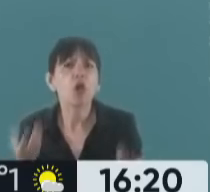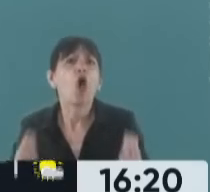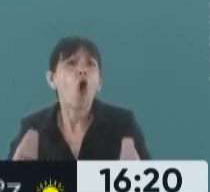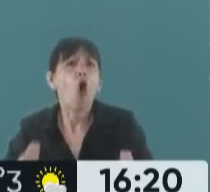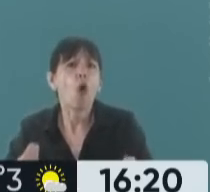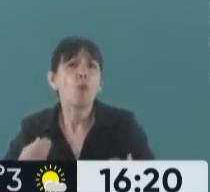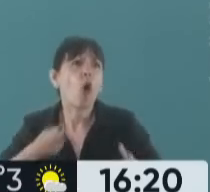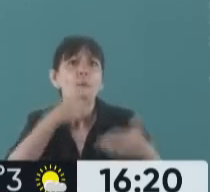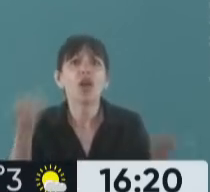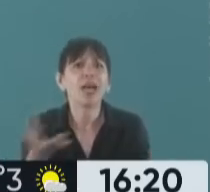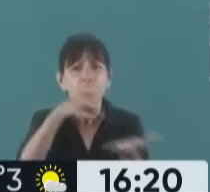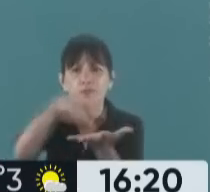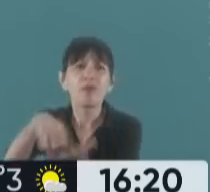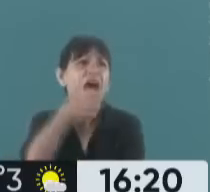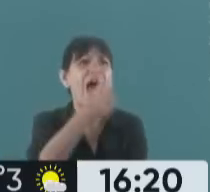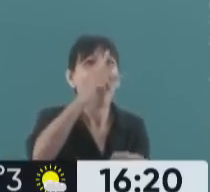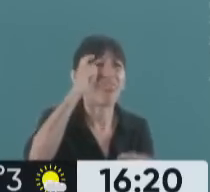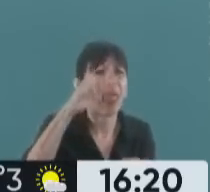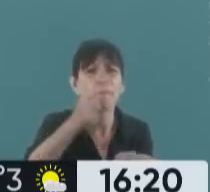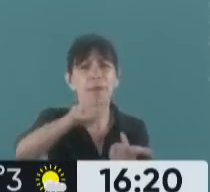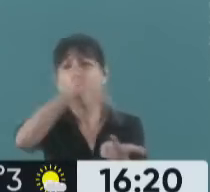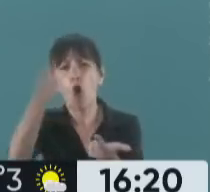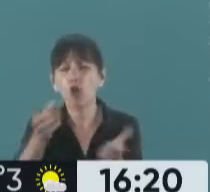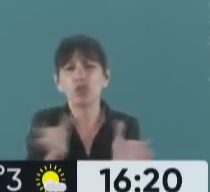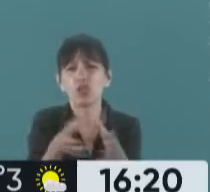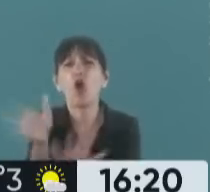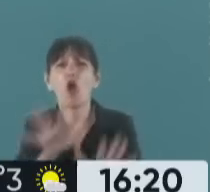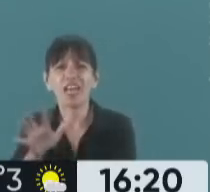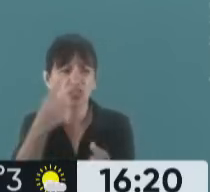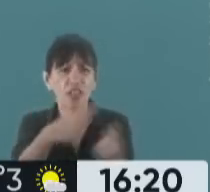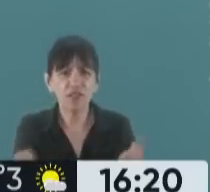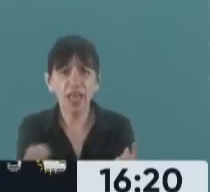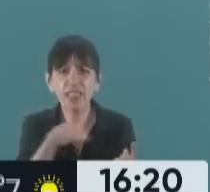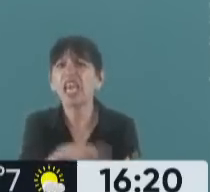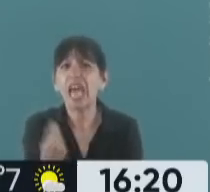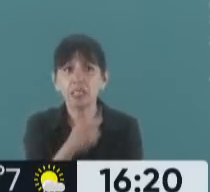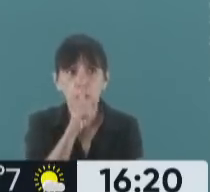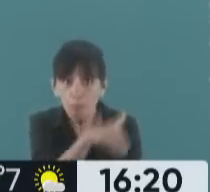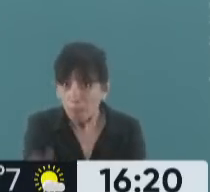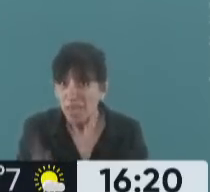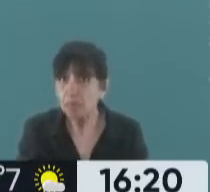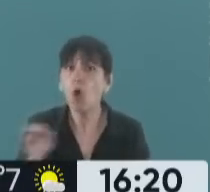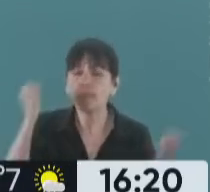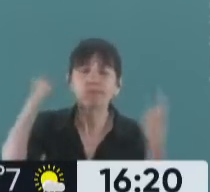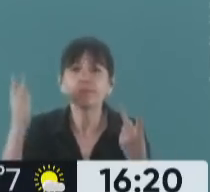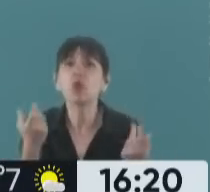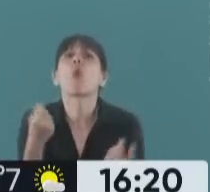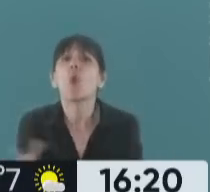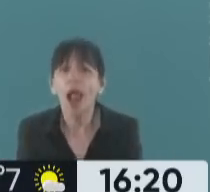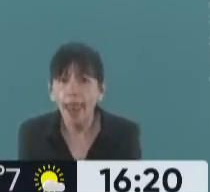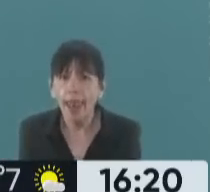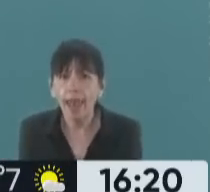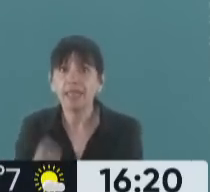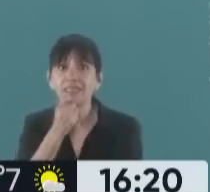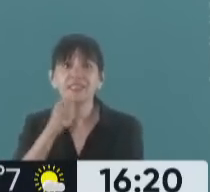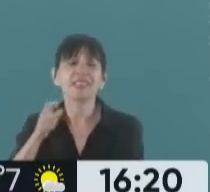reaccionando ADEPA, las TIP, todas esas organizaciones si alguien quisiera meter preso al dueño de